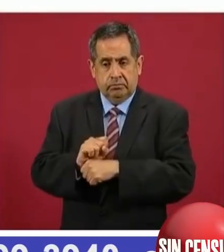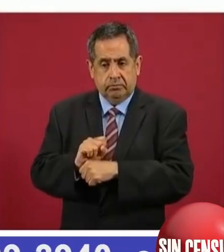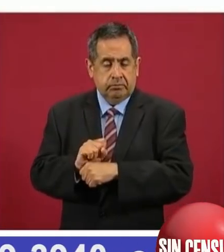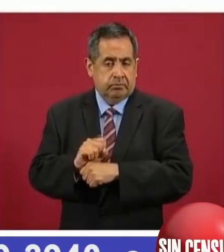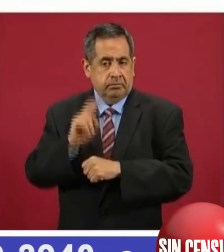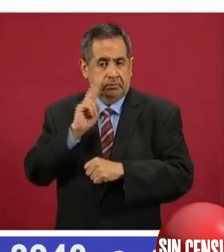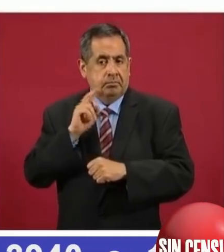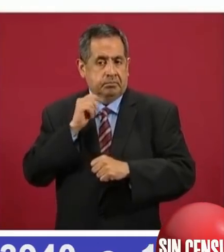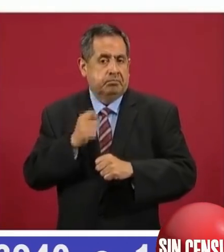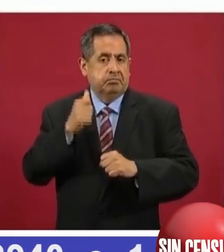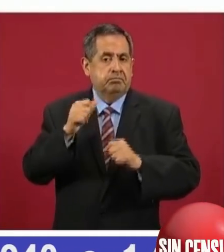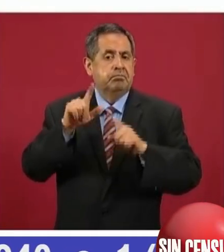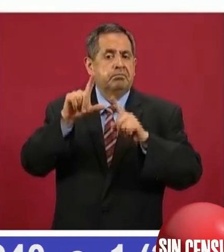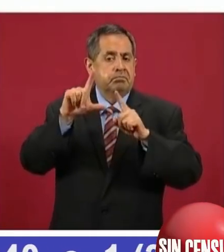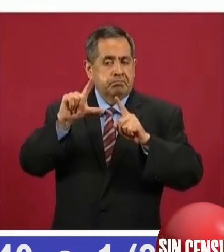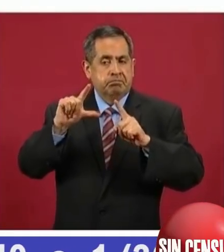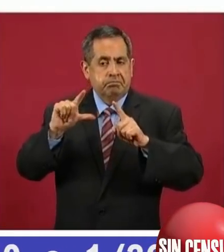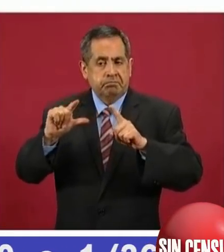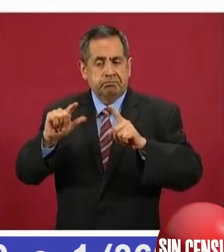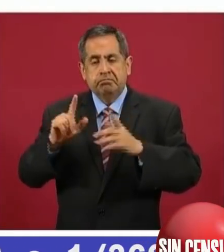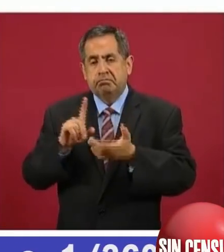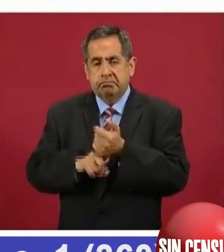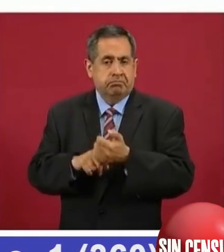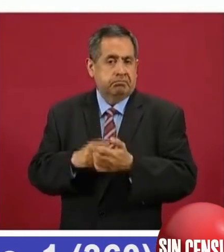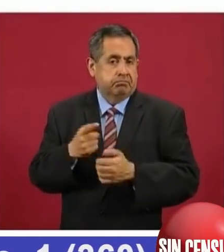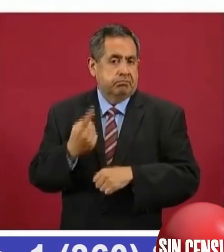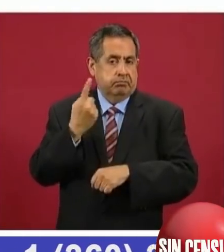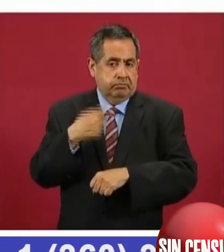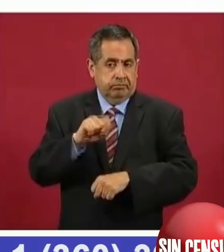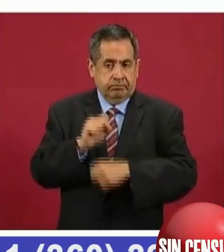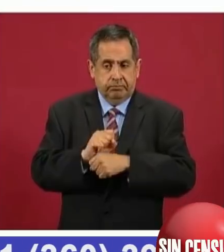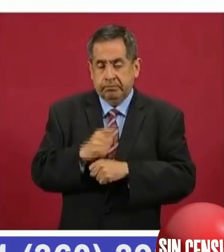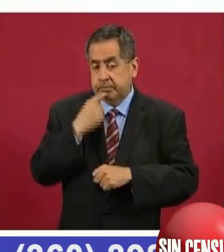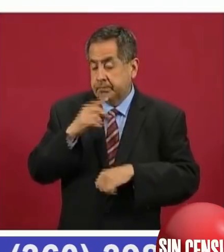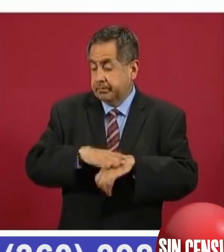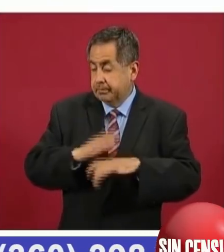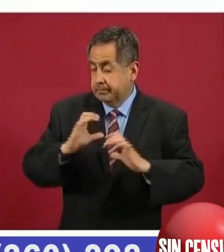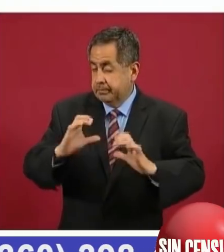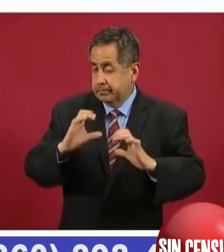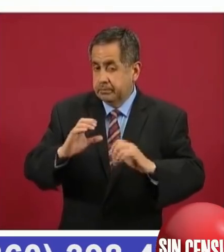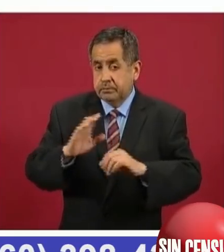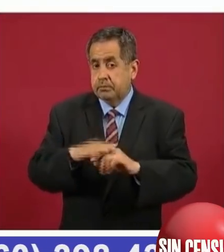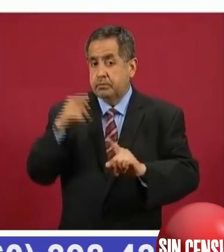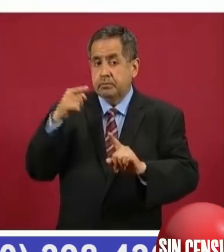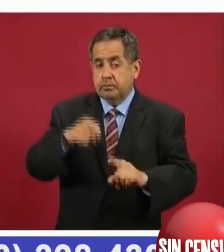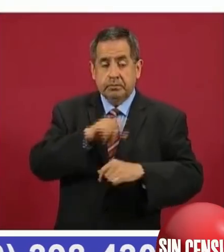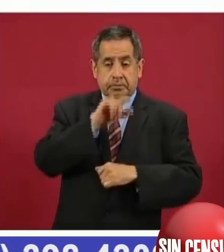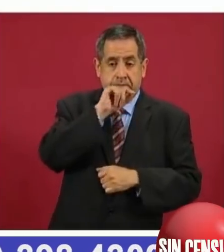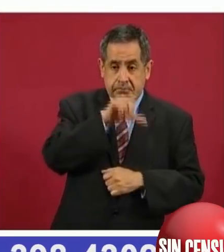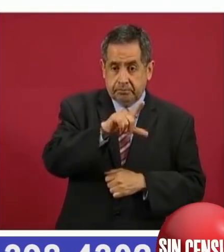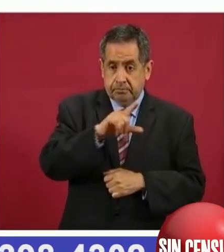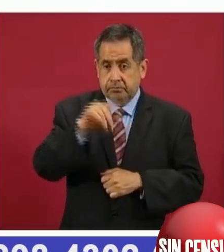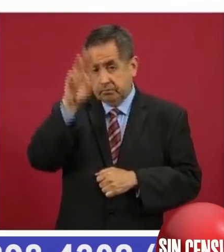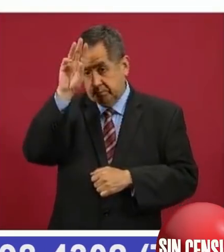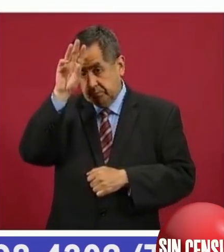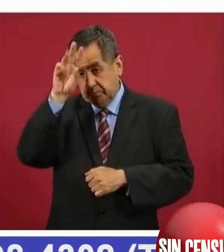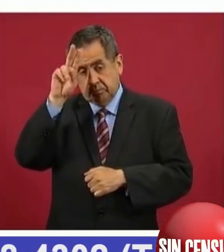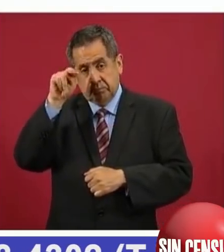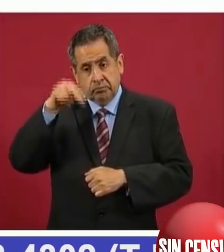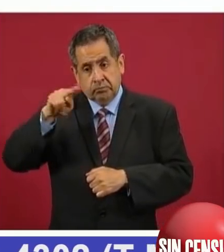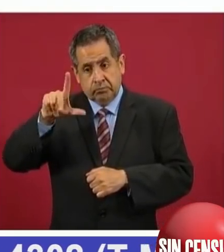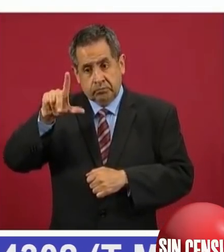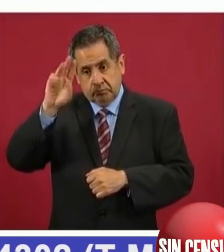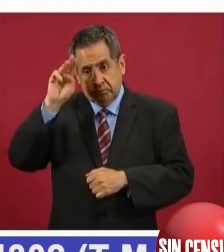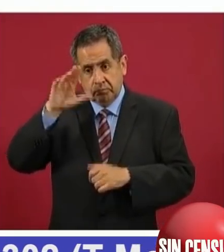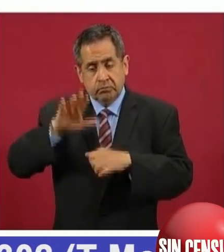segundo oleada en donde tiene reducción. También hay que tener mucho cuidado. ¿Por qué enfatizo Jalisco y Nuevo León? Por la misma razón